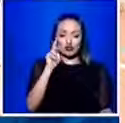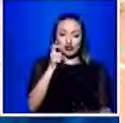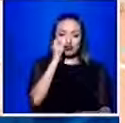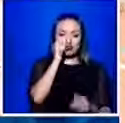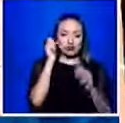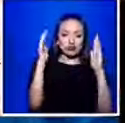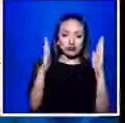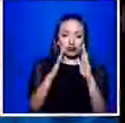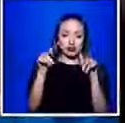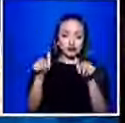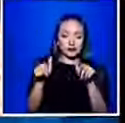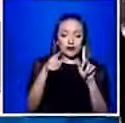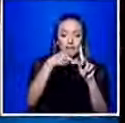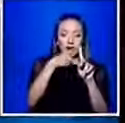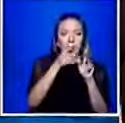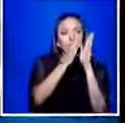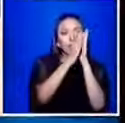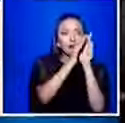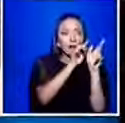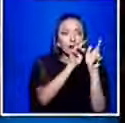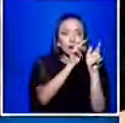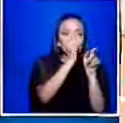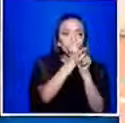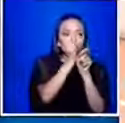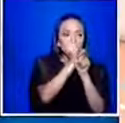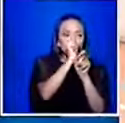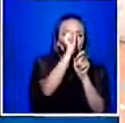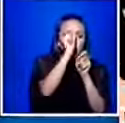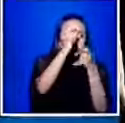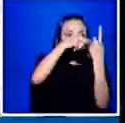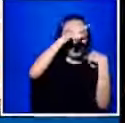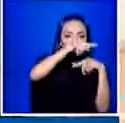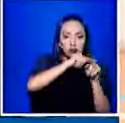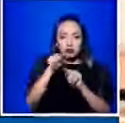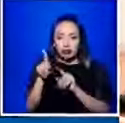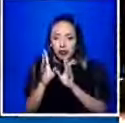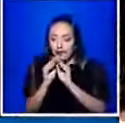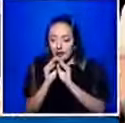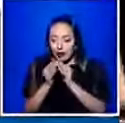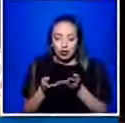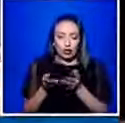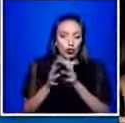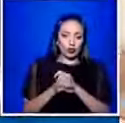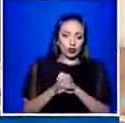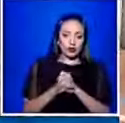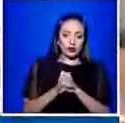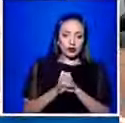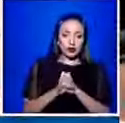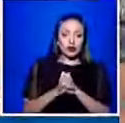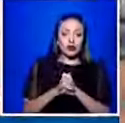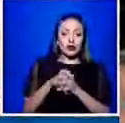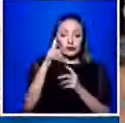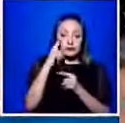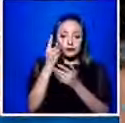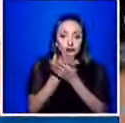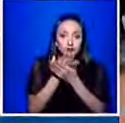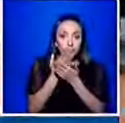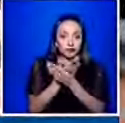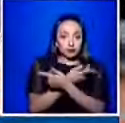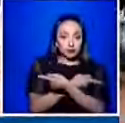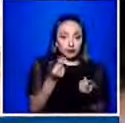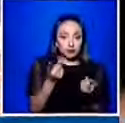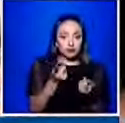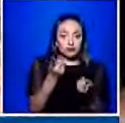hoy, que han venido pidiendo permiso de sus trabajos para poder acompañar este evento y sobre todo para que se puedan evidenciar que ellos están